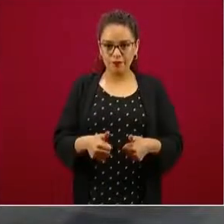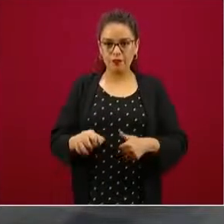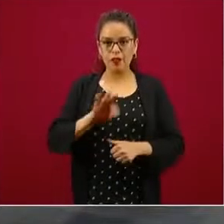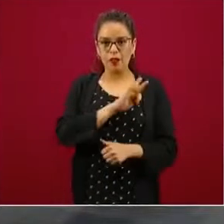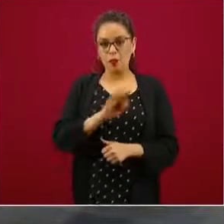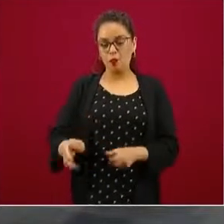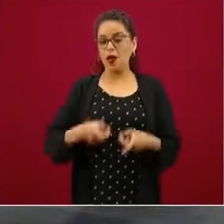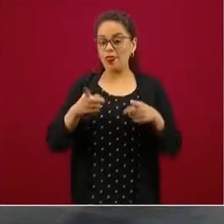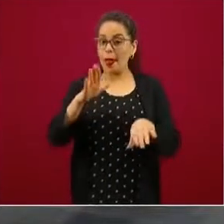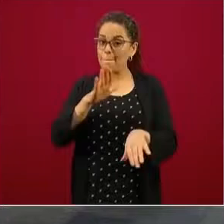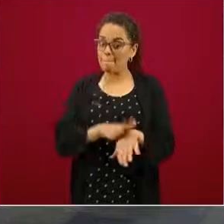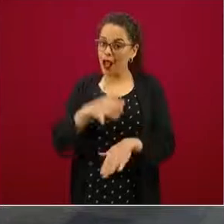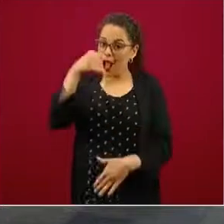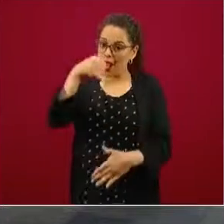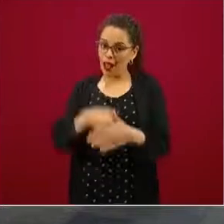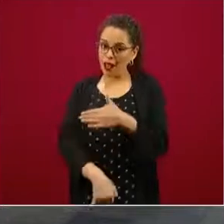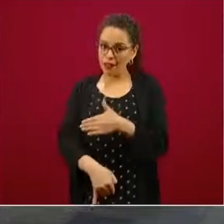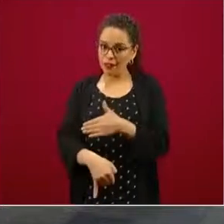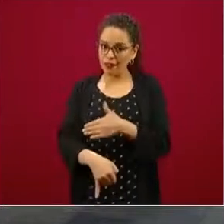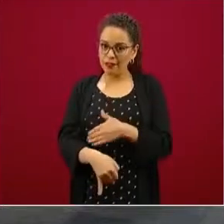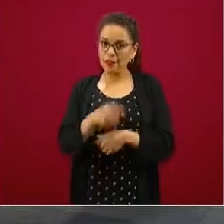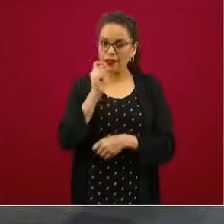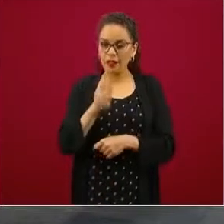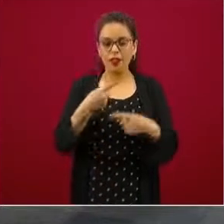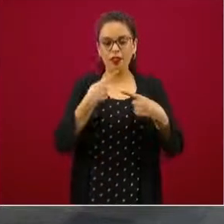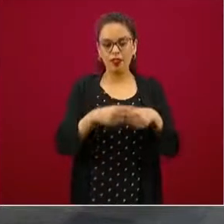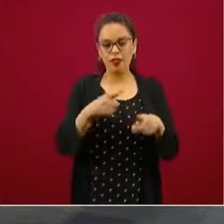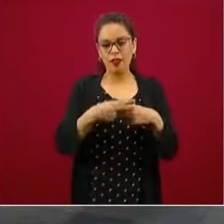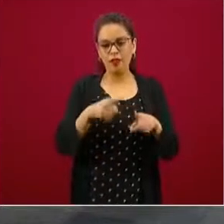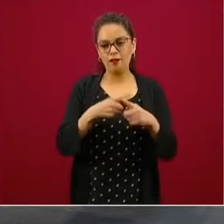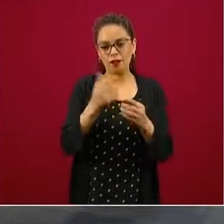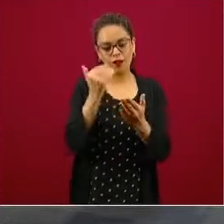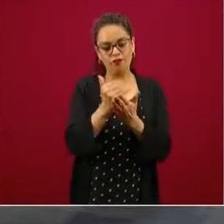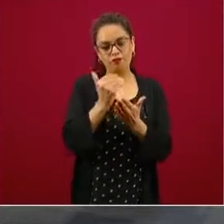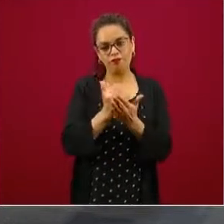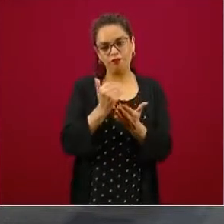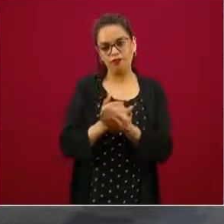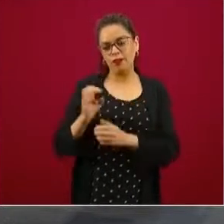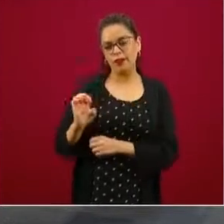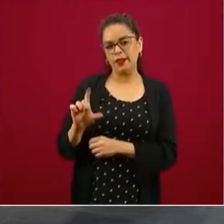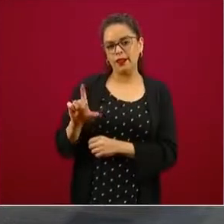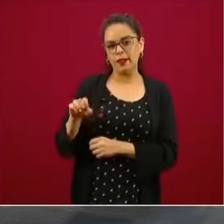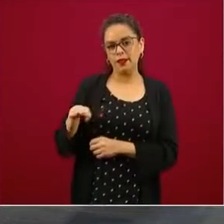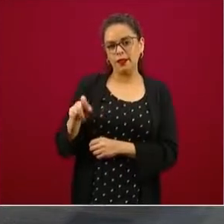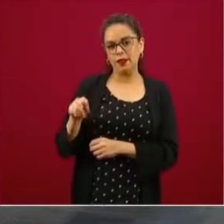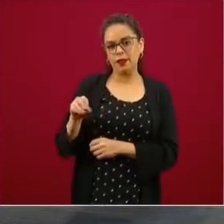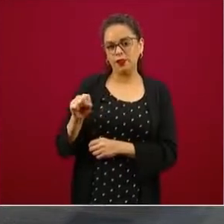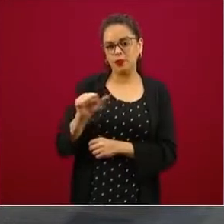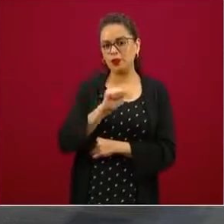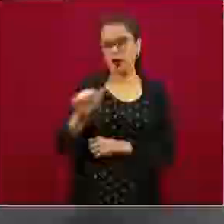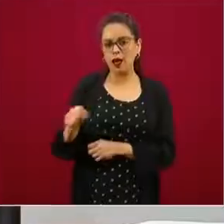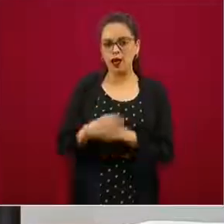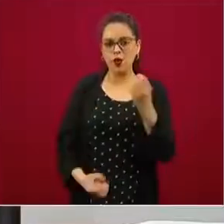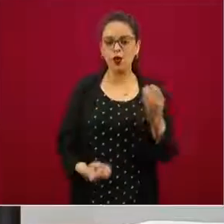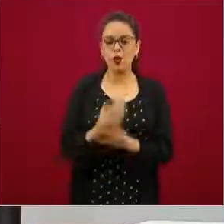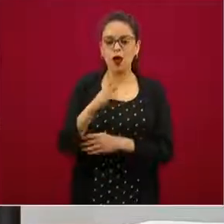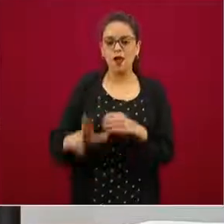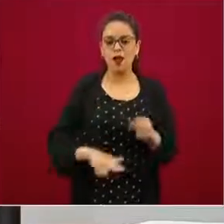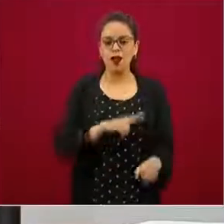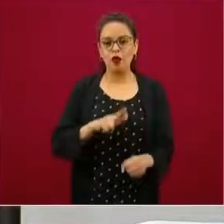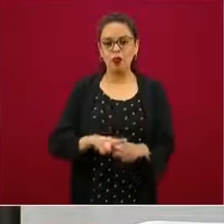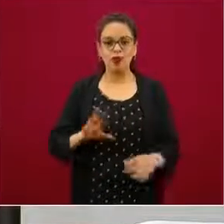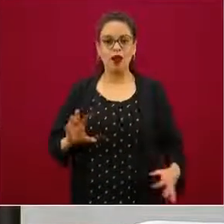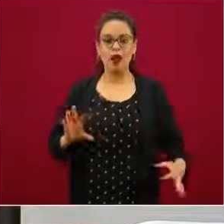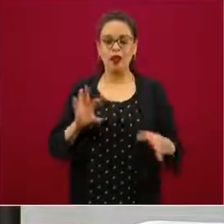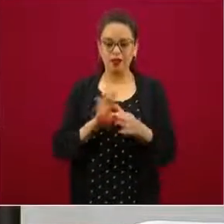dar mayores detalles sobre los distintos elementos que tienen que ver con esta nueva normalidad. El